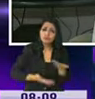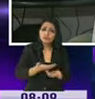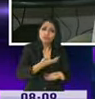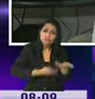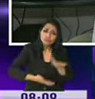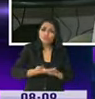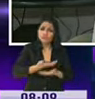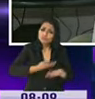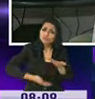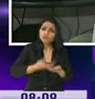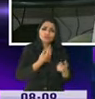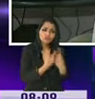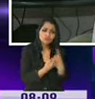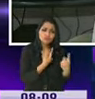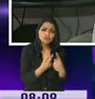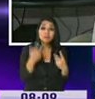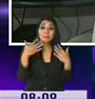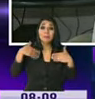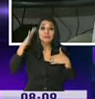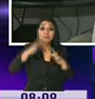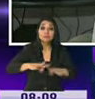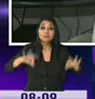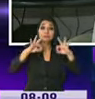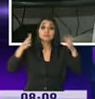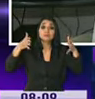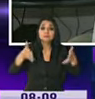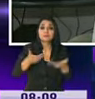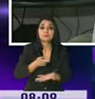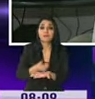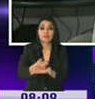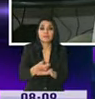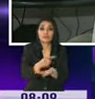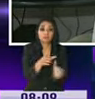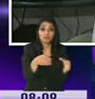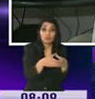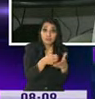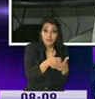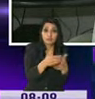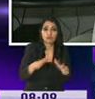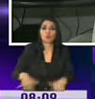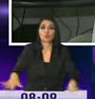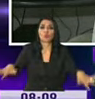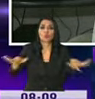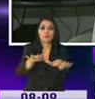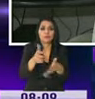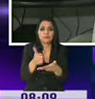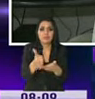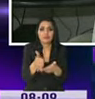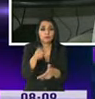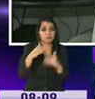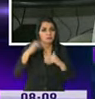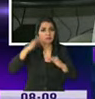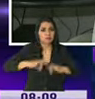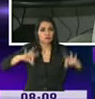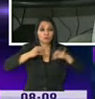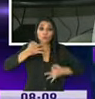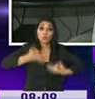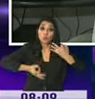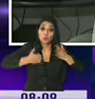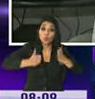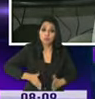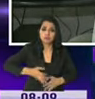vecinos, mirando el beneficio común, no el beneficio de unos, el beneficio de todos. Eso ratificado el juez, y